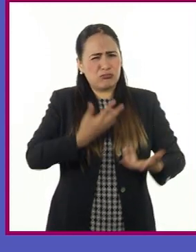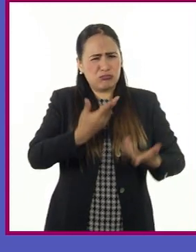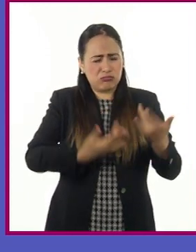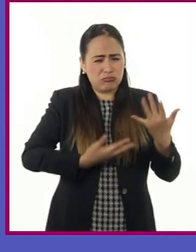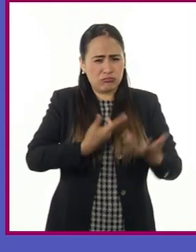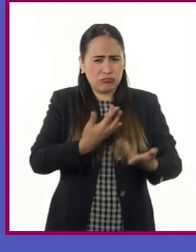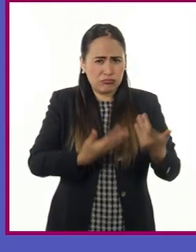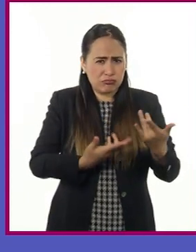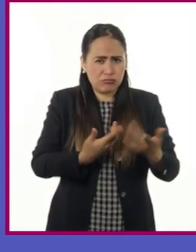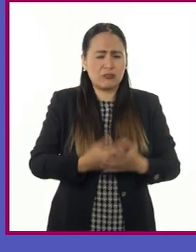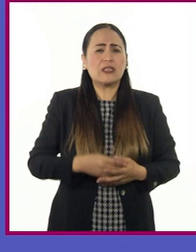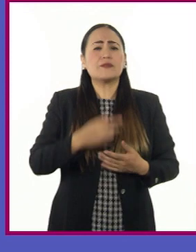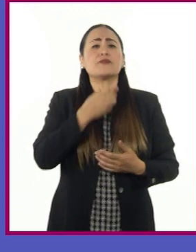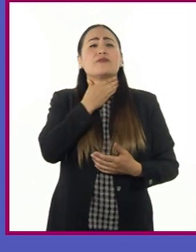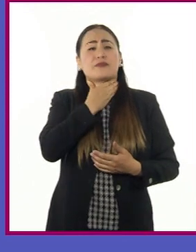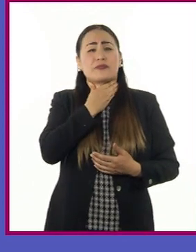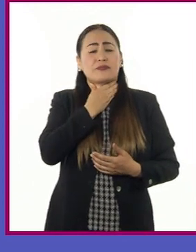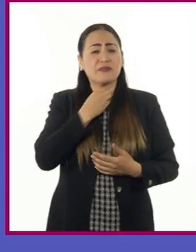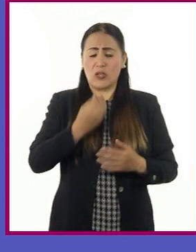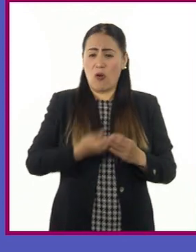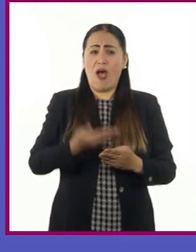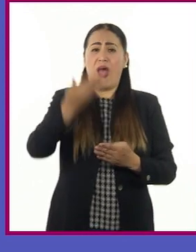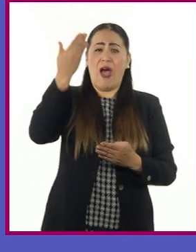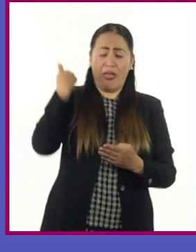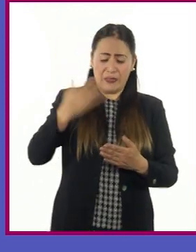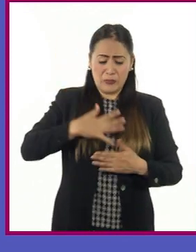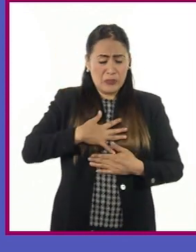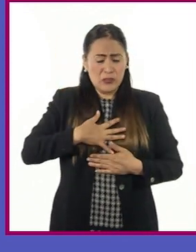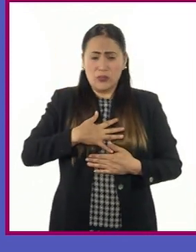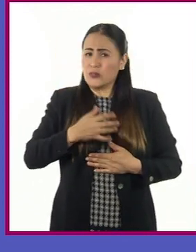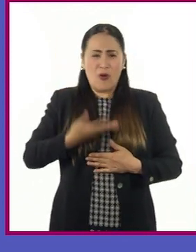desfallecido antes de la garganta, antes del pecho.